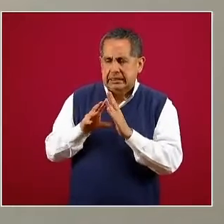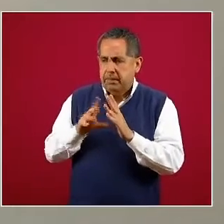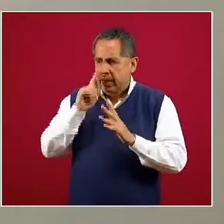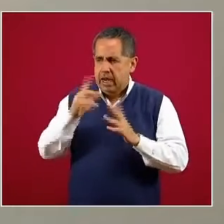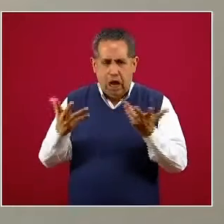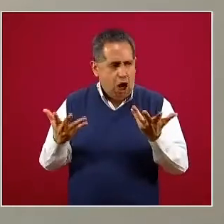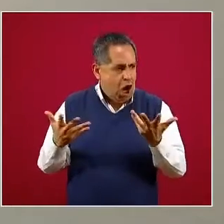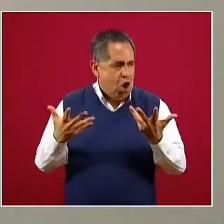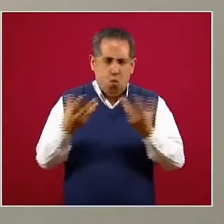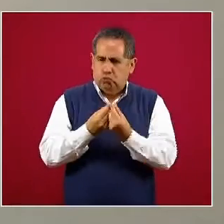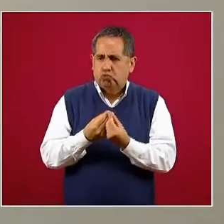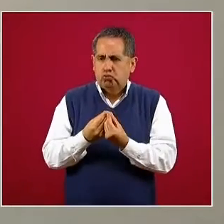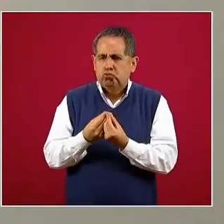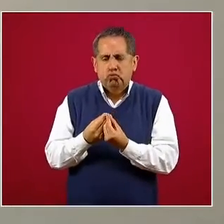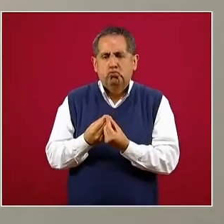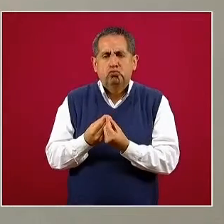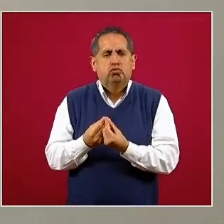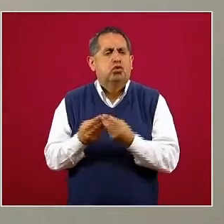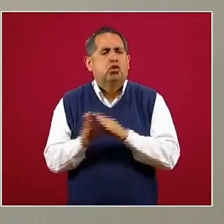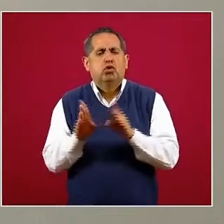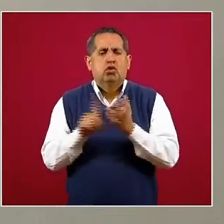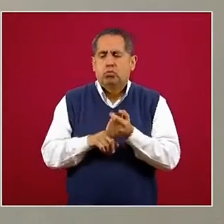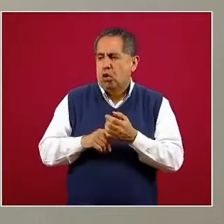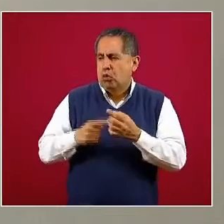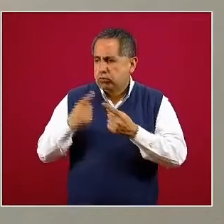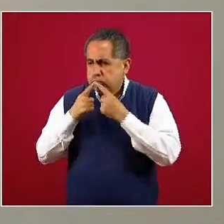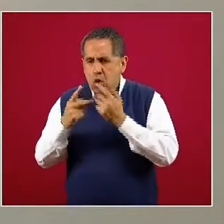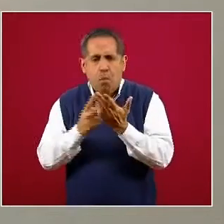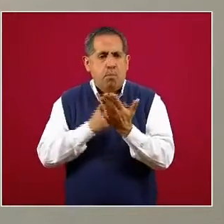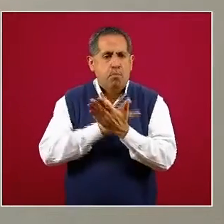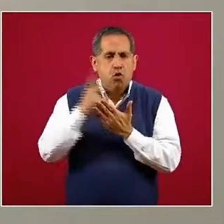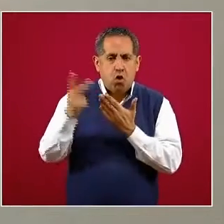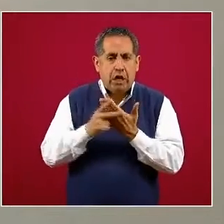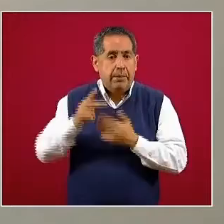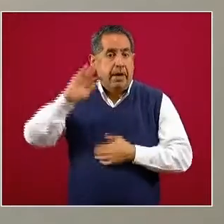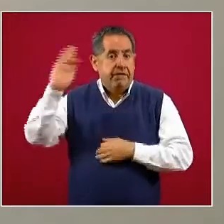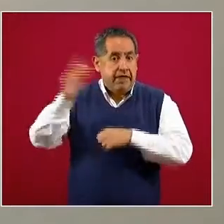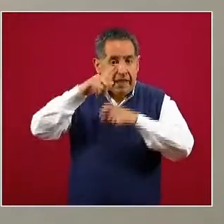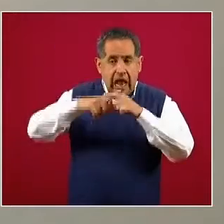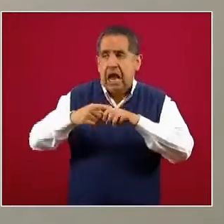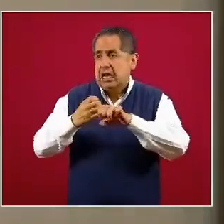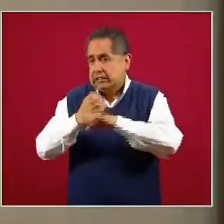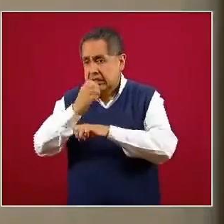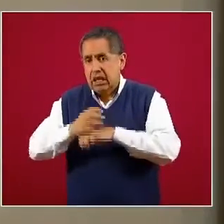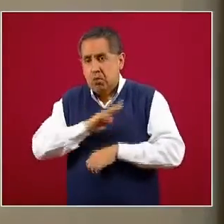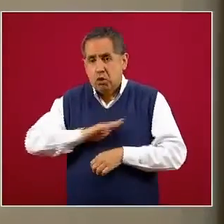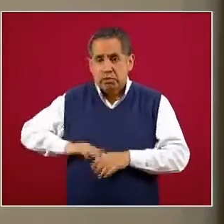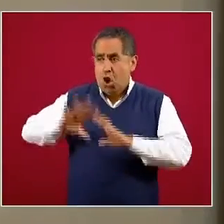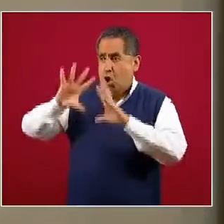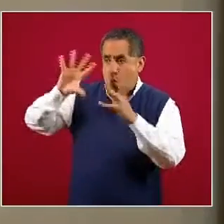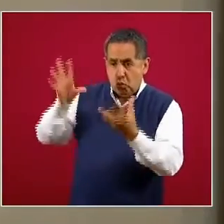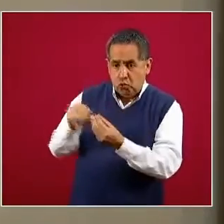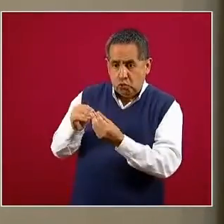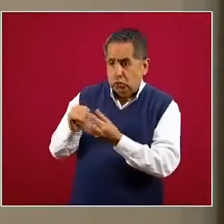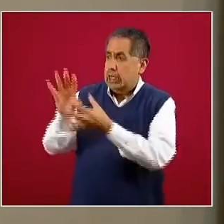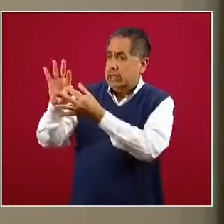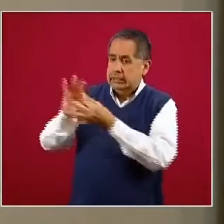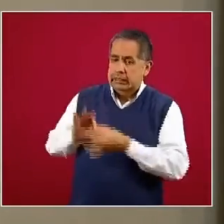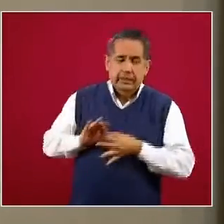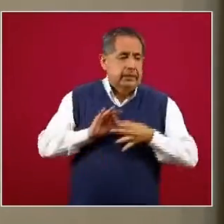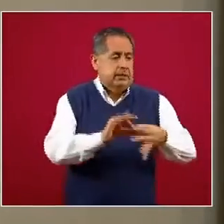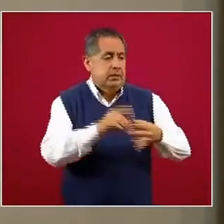nacional, constituido por más de 32,000 núcleos agrarios, con cerca de 4,000 sujetos de